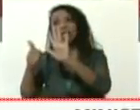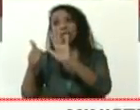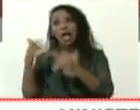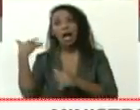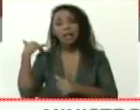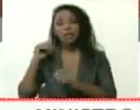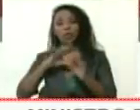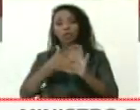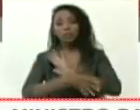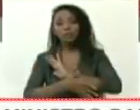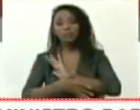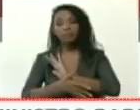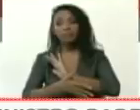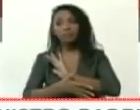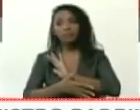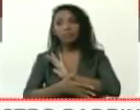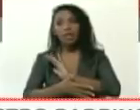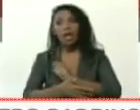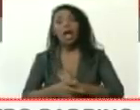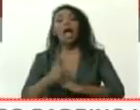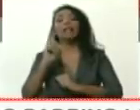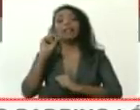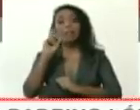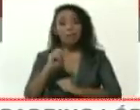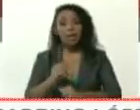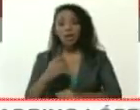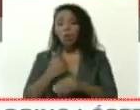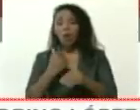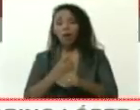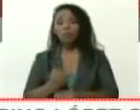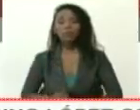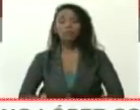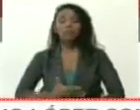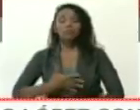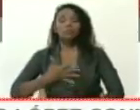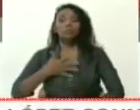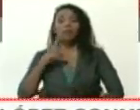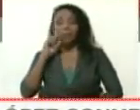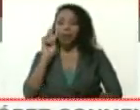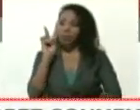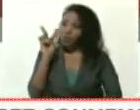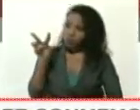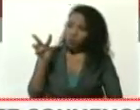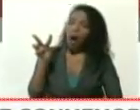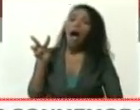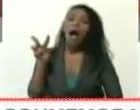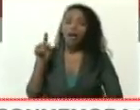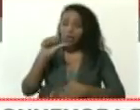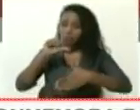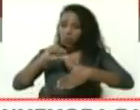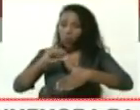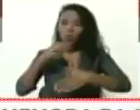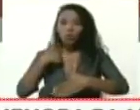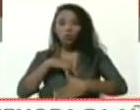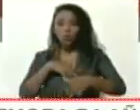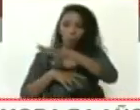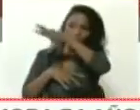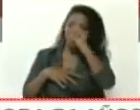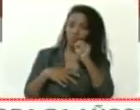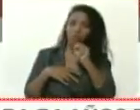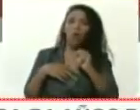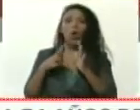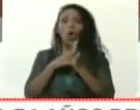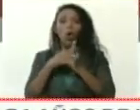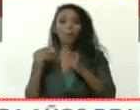que, lógicamente, y además era inspiración para el sur. Éramos entonces un